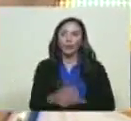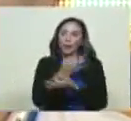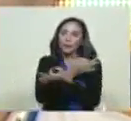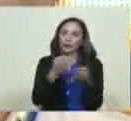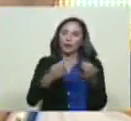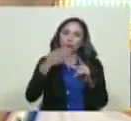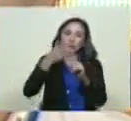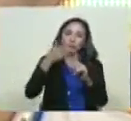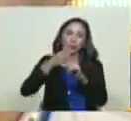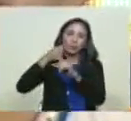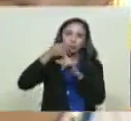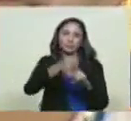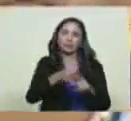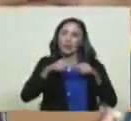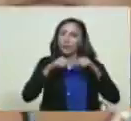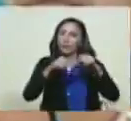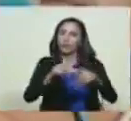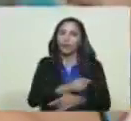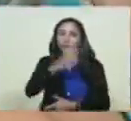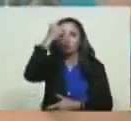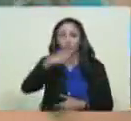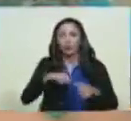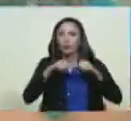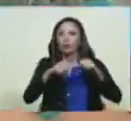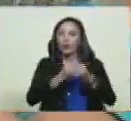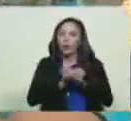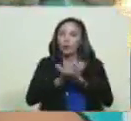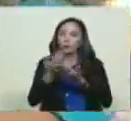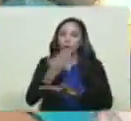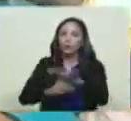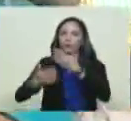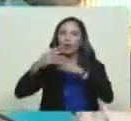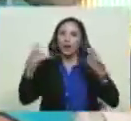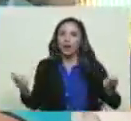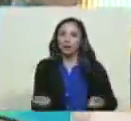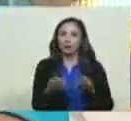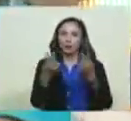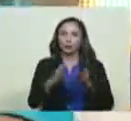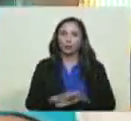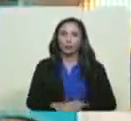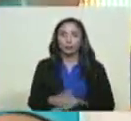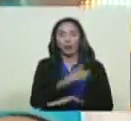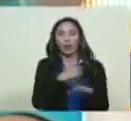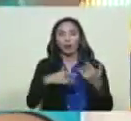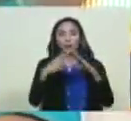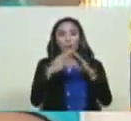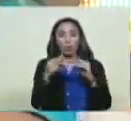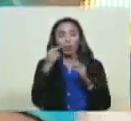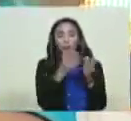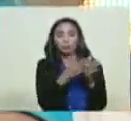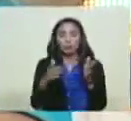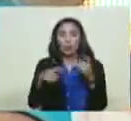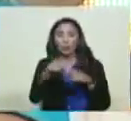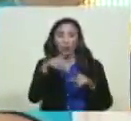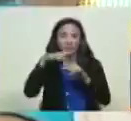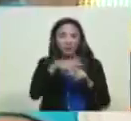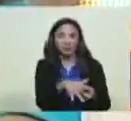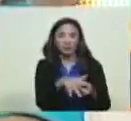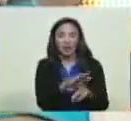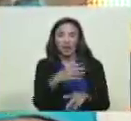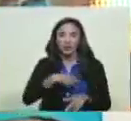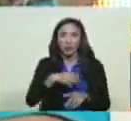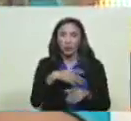combate siempre ha sido y el más firme y generoso en la victoria cuando vos aplicador de la tortura ya nos puedan